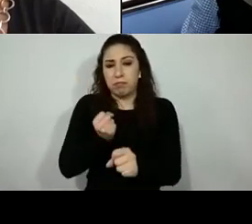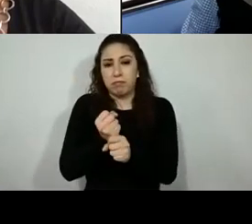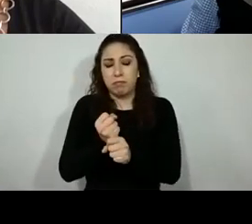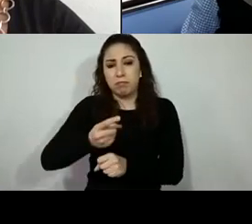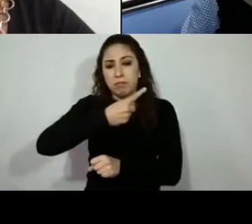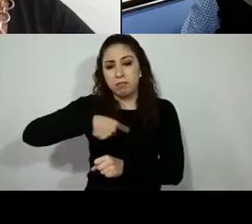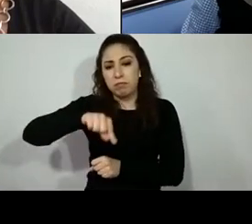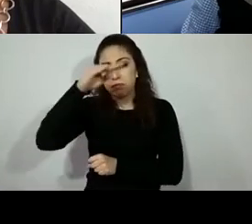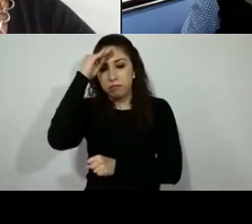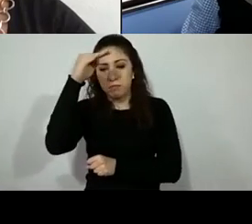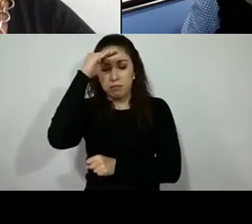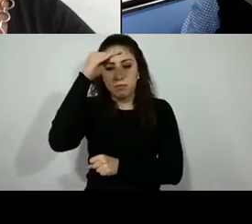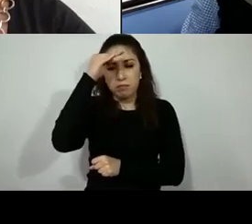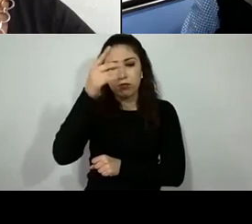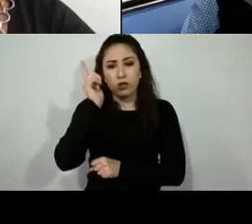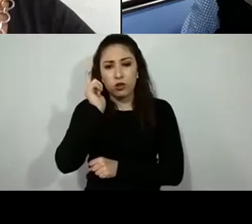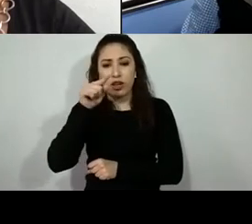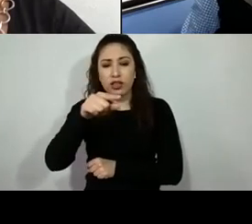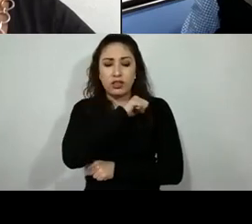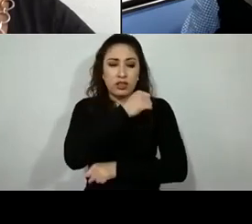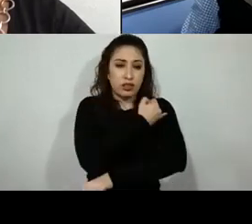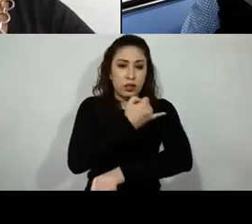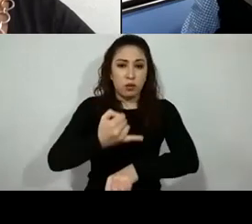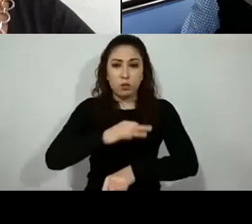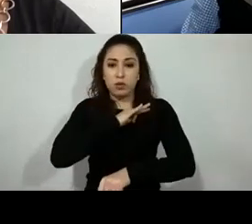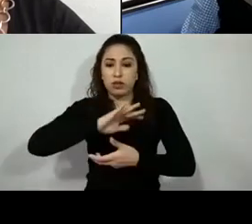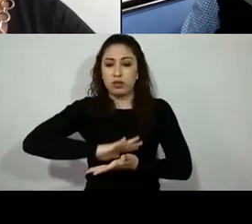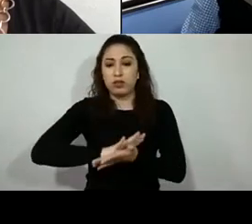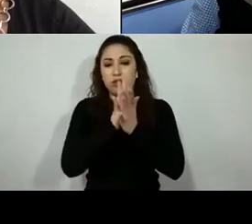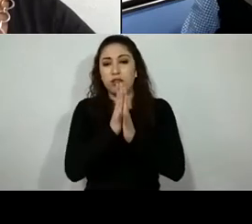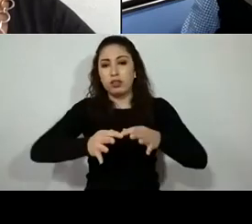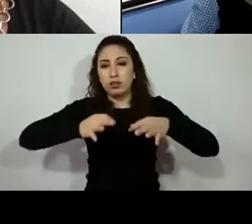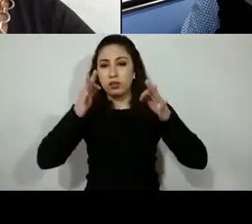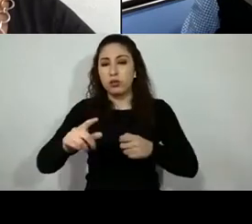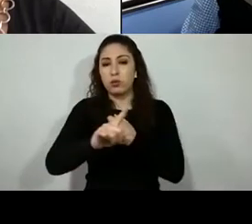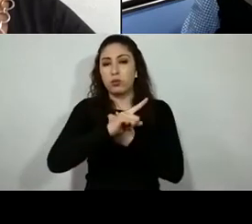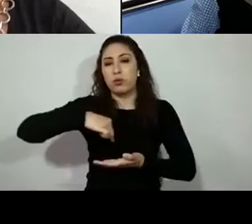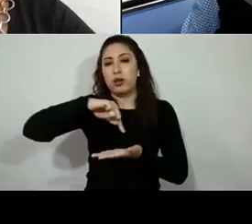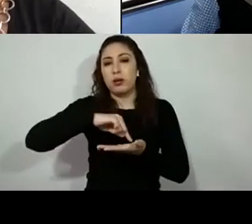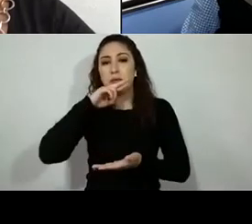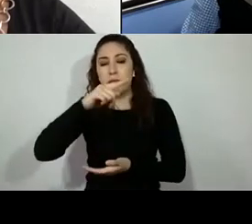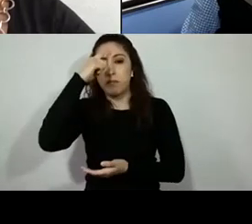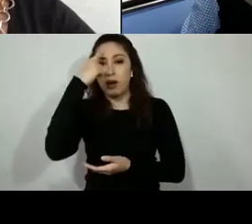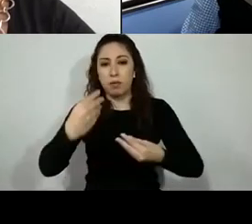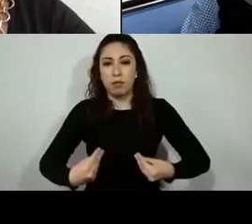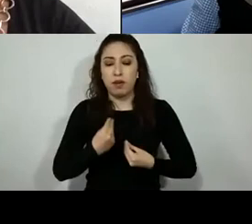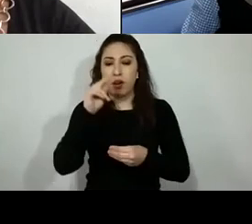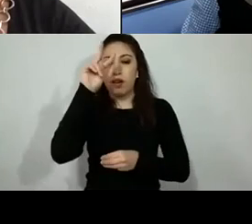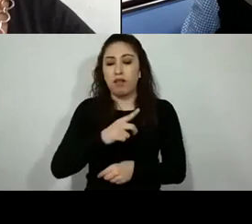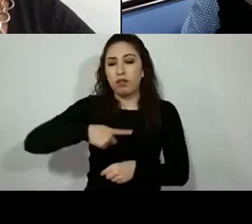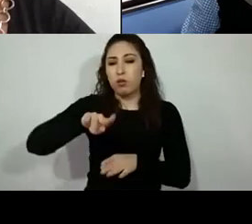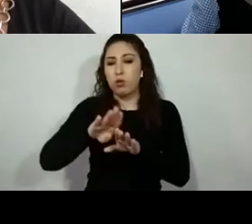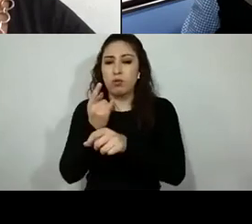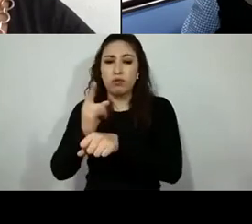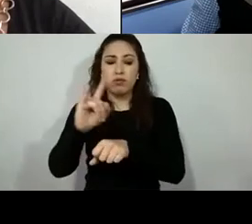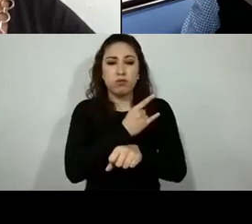de Iztapalapa un mejor lugar para vivir. Nos duelen sus desigualdades y las hemos combatido